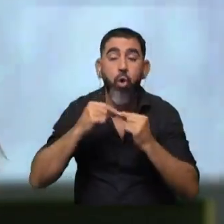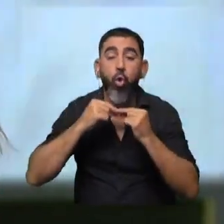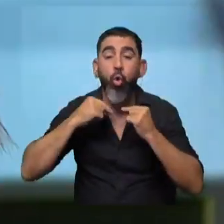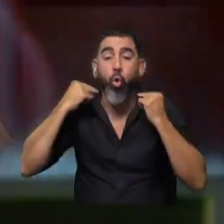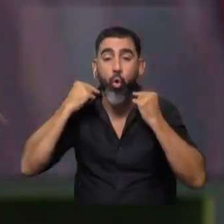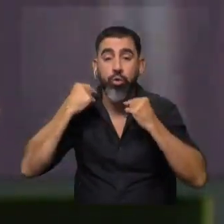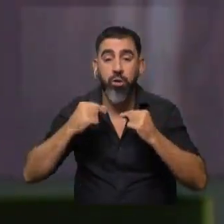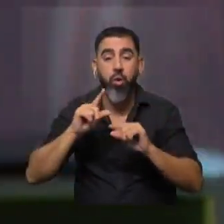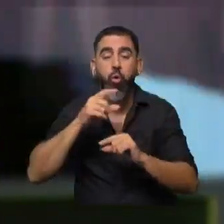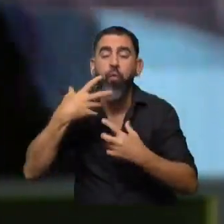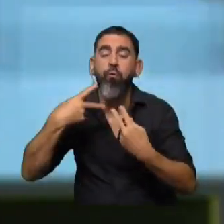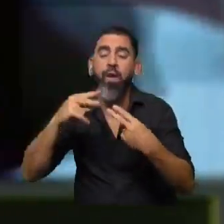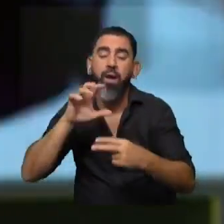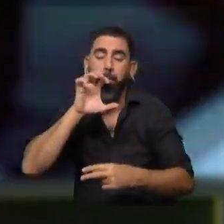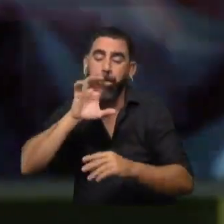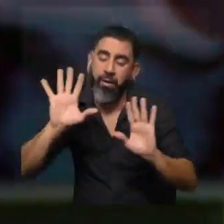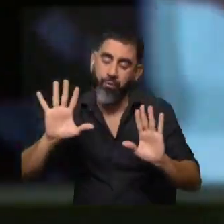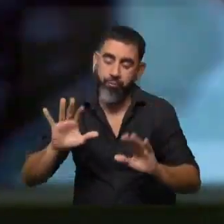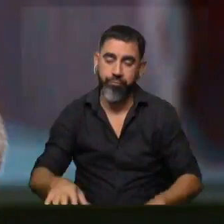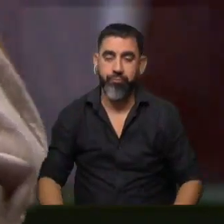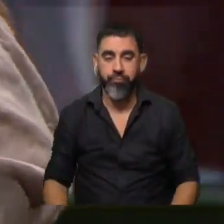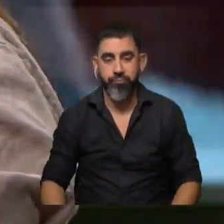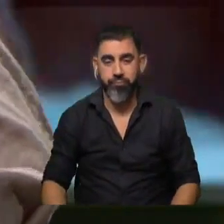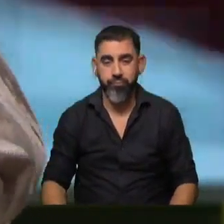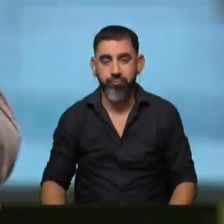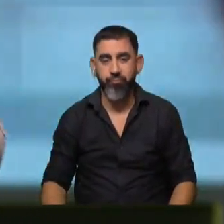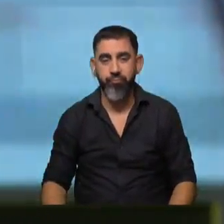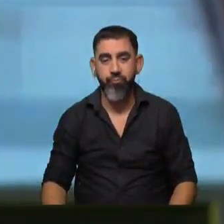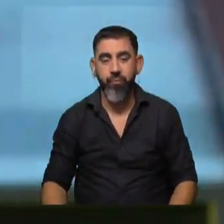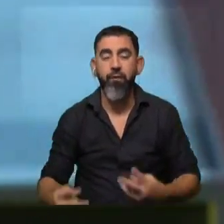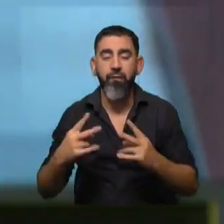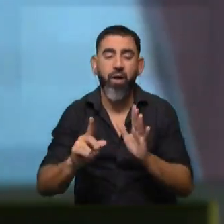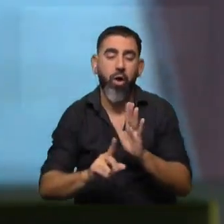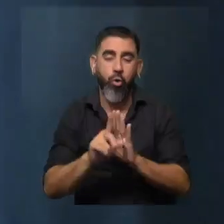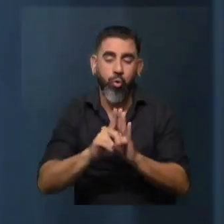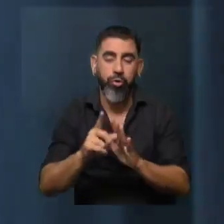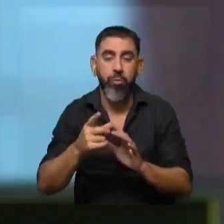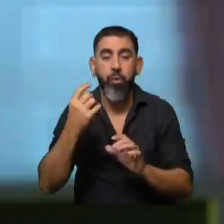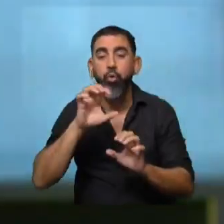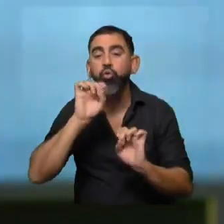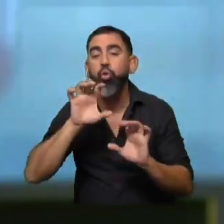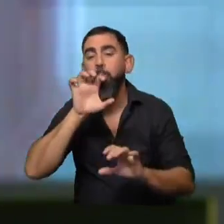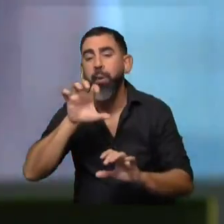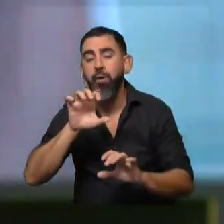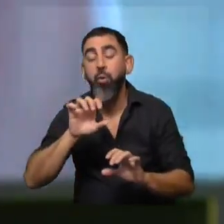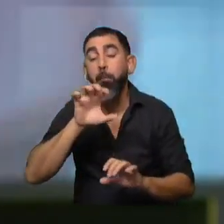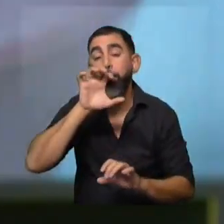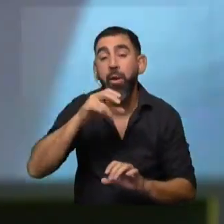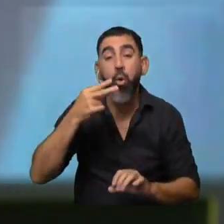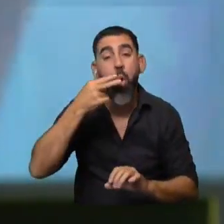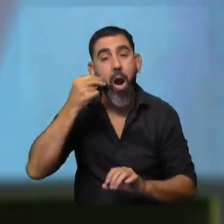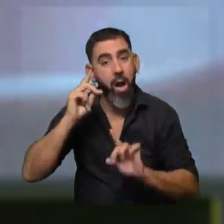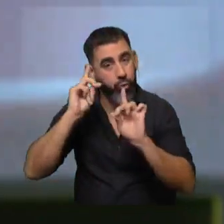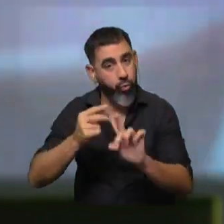no viajen con mascotas al norte. que no viajen con mascotas. Correcto. Si pueden evitarlo. ¿Solo perros? Perros y gatos.